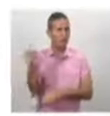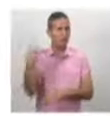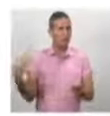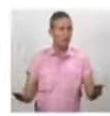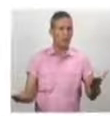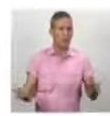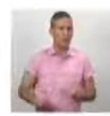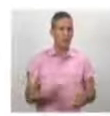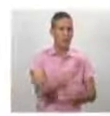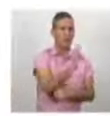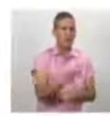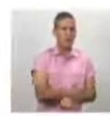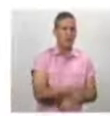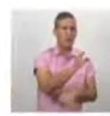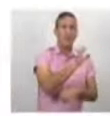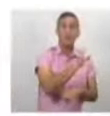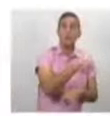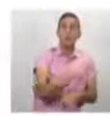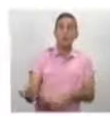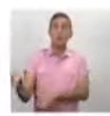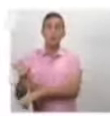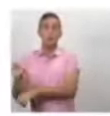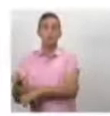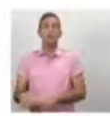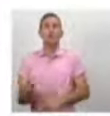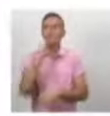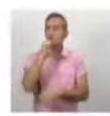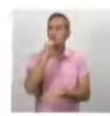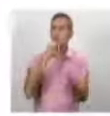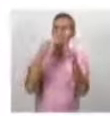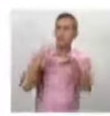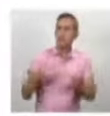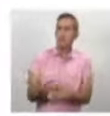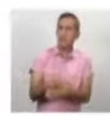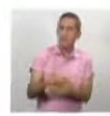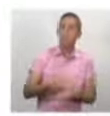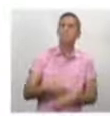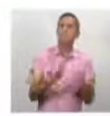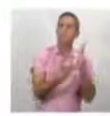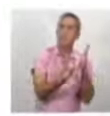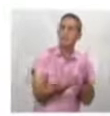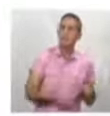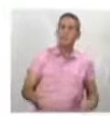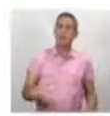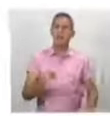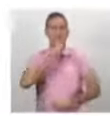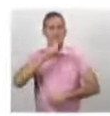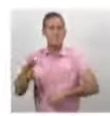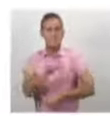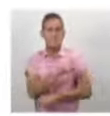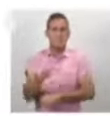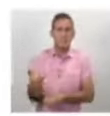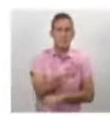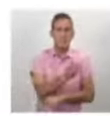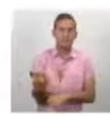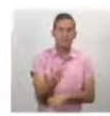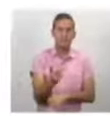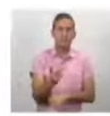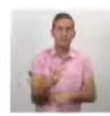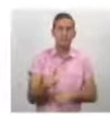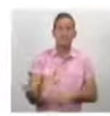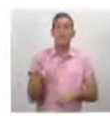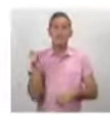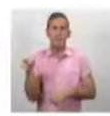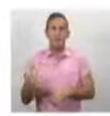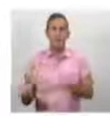comparar la célula procariota e eucariota, que sin duda alguna son diferentes y que hemos demostrado que el nivel de complejidad de una es superior al de